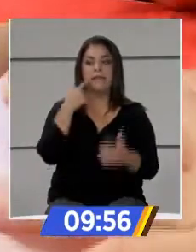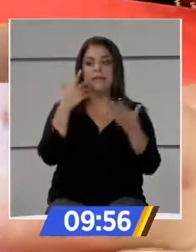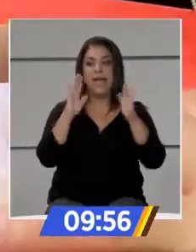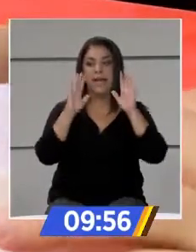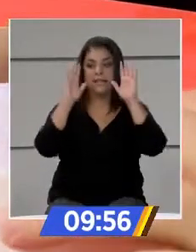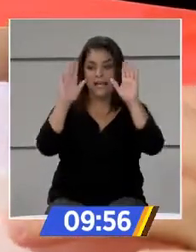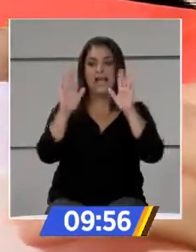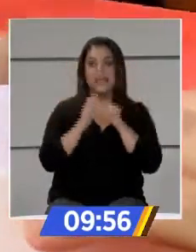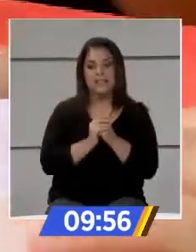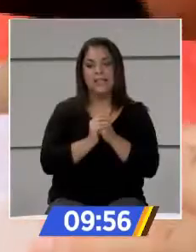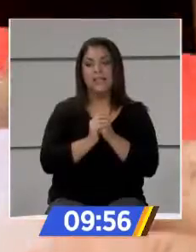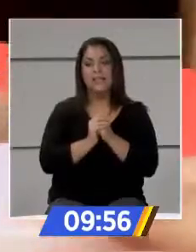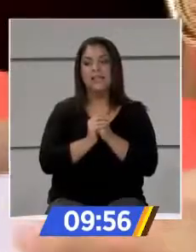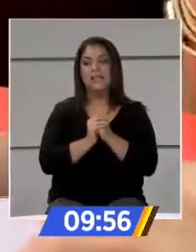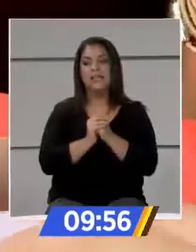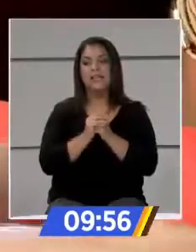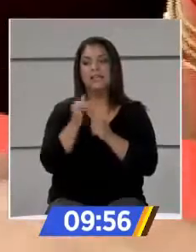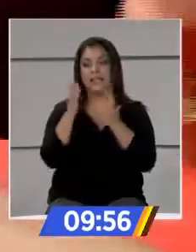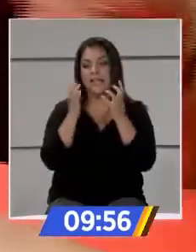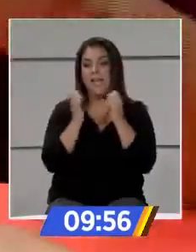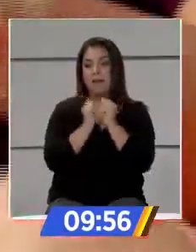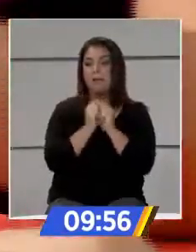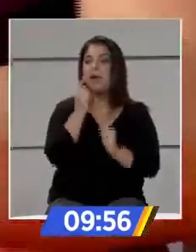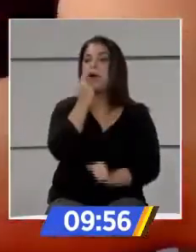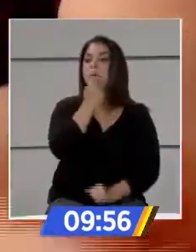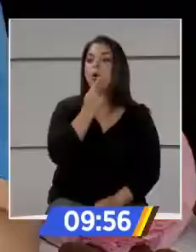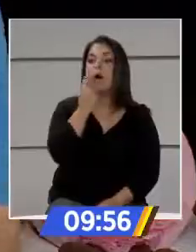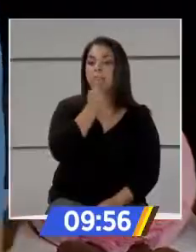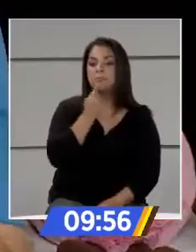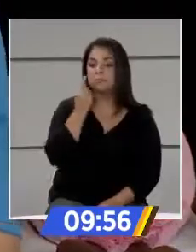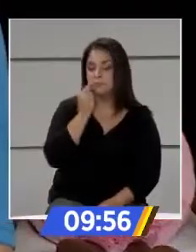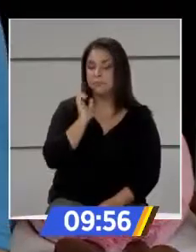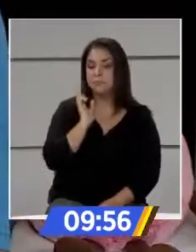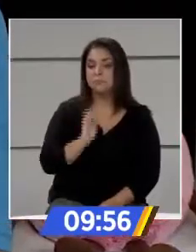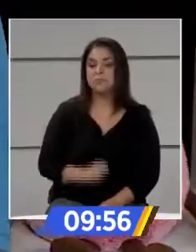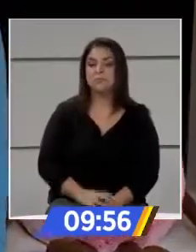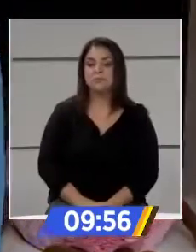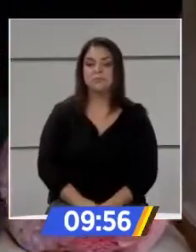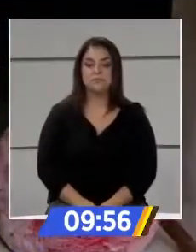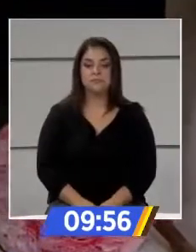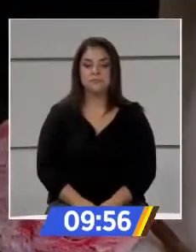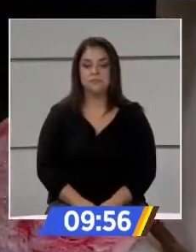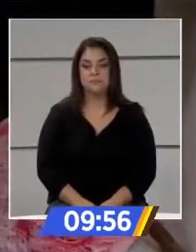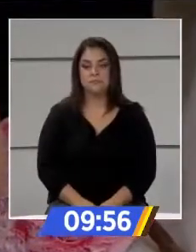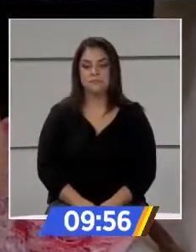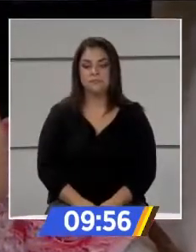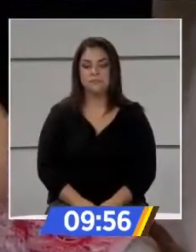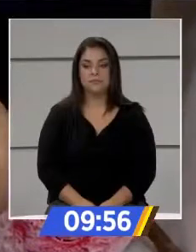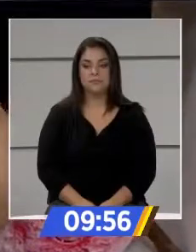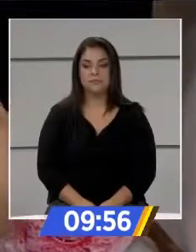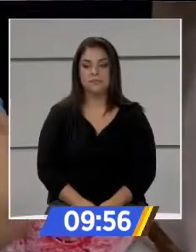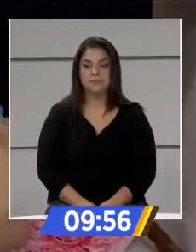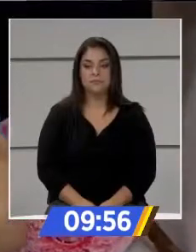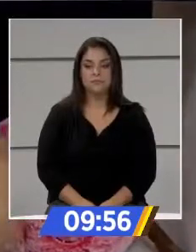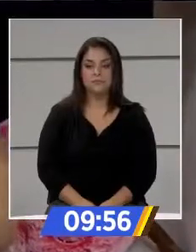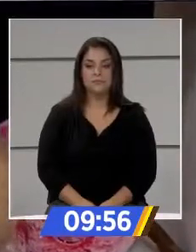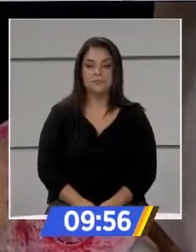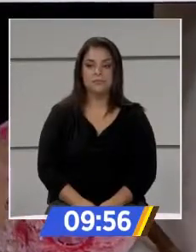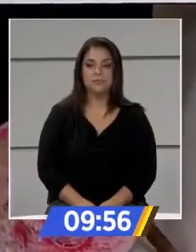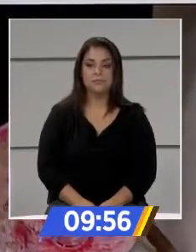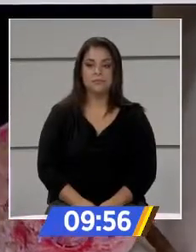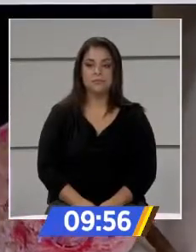con este, si quieres, le haces la boquita. Ok. Y ve, este puede ser la nariz. Vamos a ver cómo se lo pegamos. Espérate,